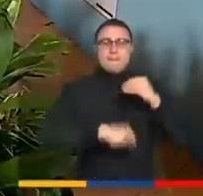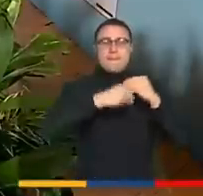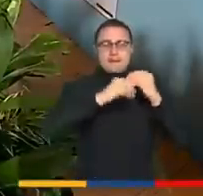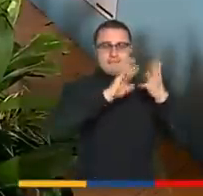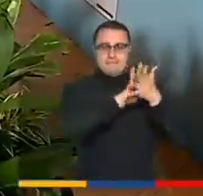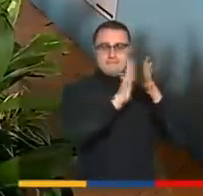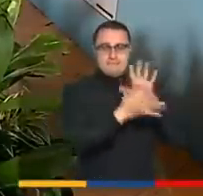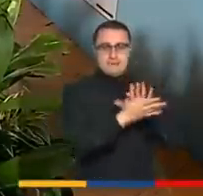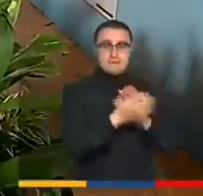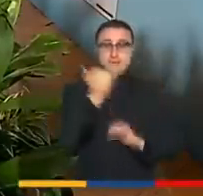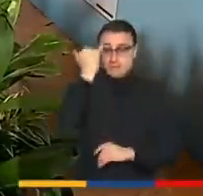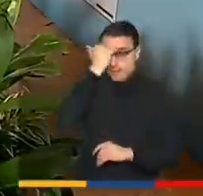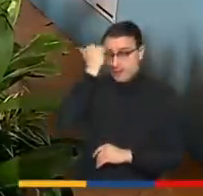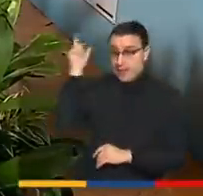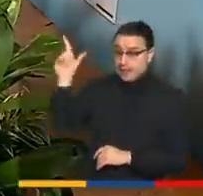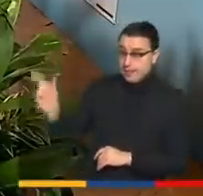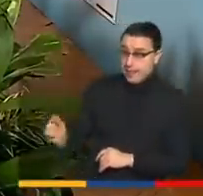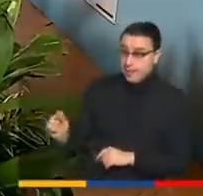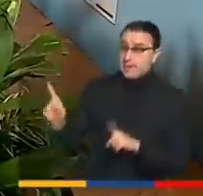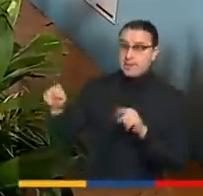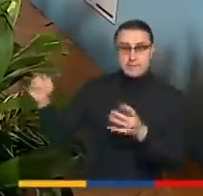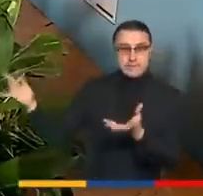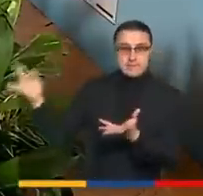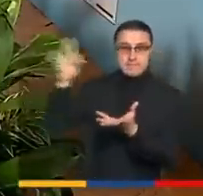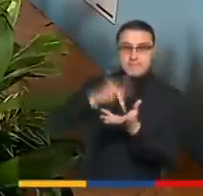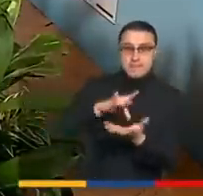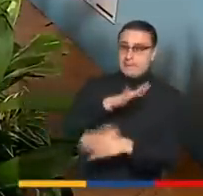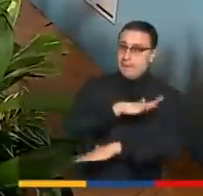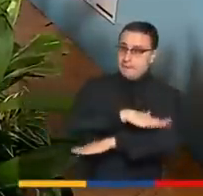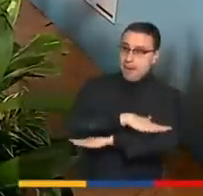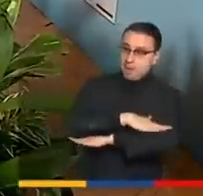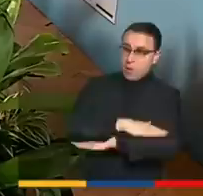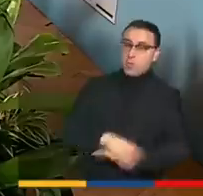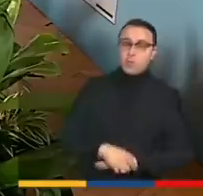Italia está aquí también presente a través de su embajador.